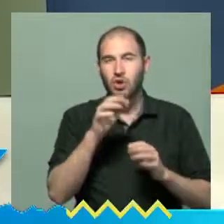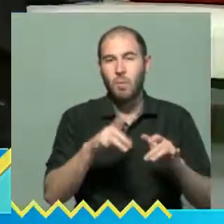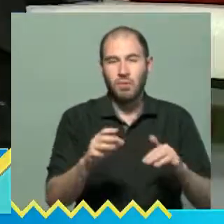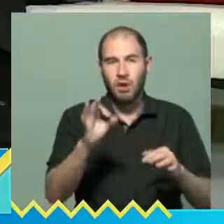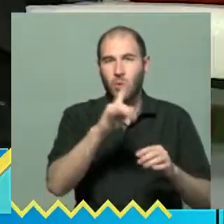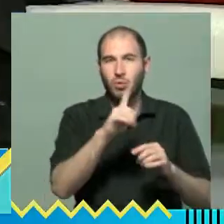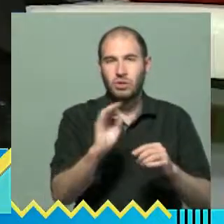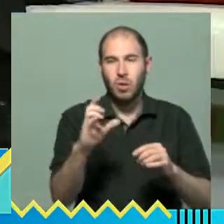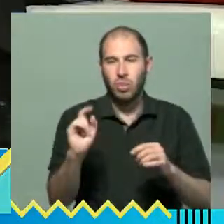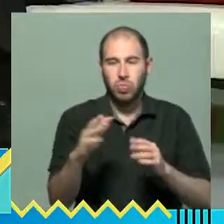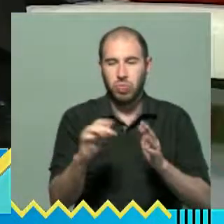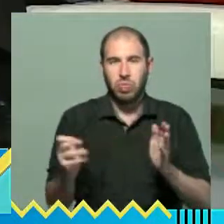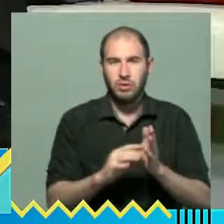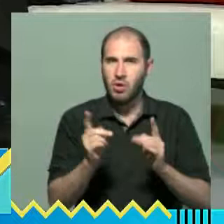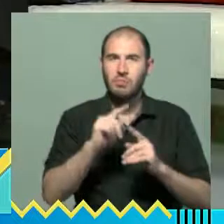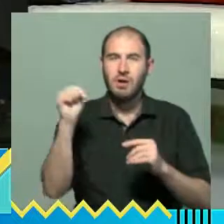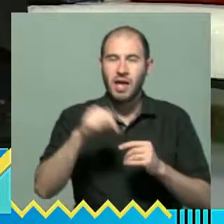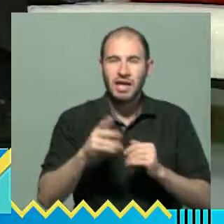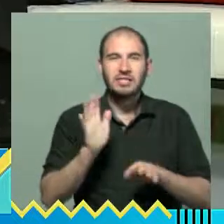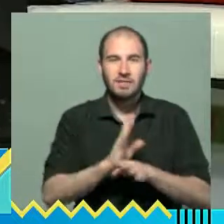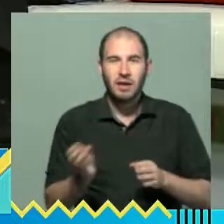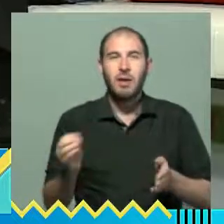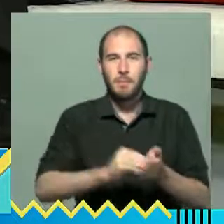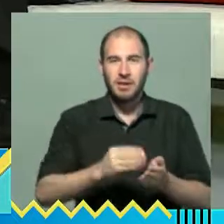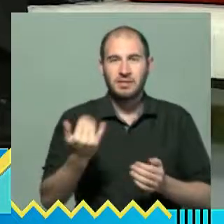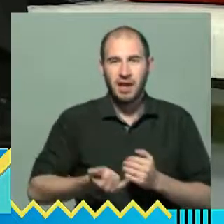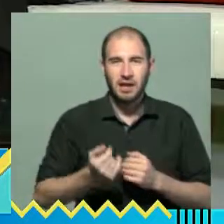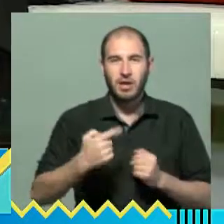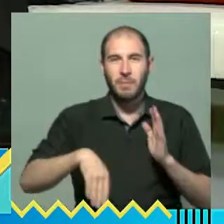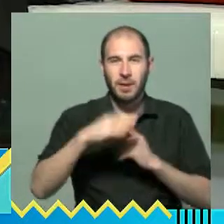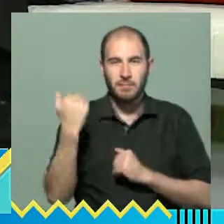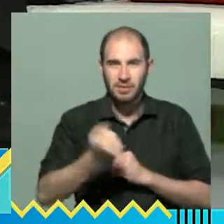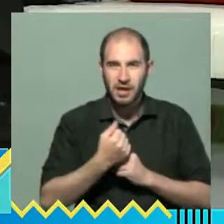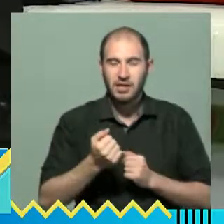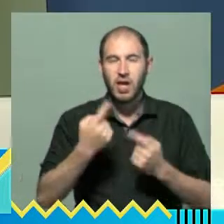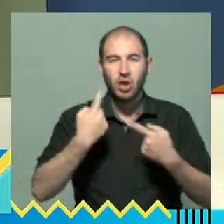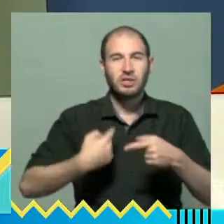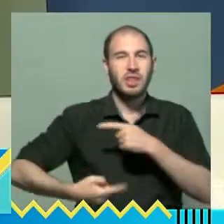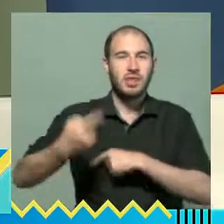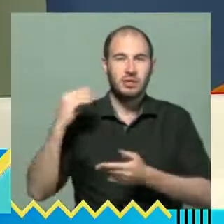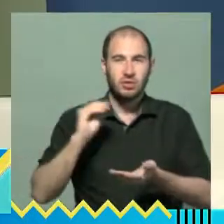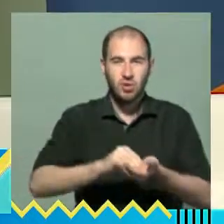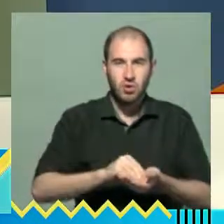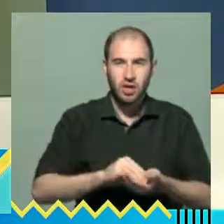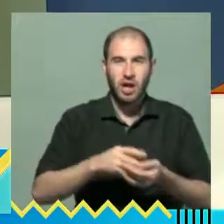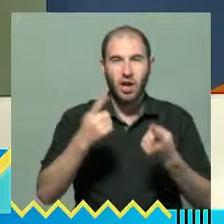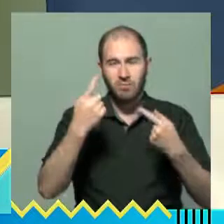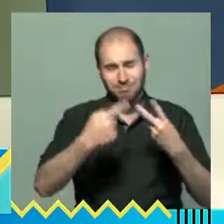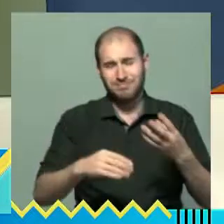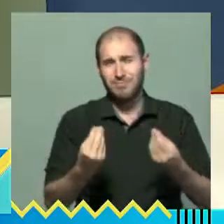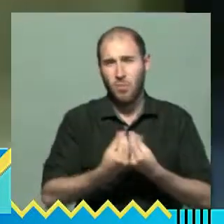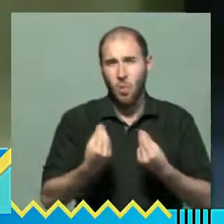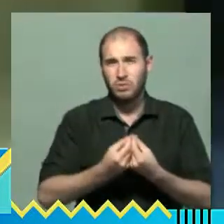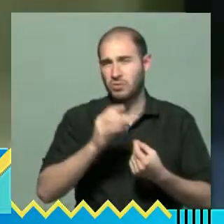computadora colocado, sino que está teñido de una significación, de una trascendencia, de una historicidad, de un montón de cosas que lo